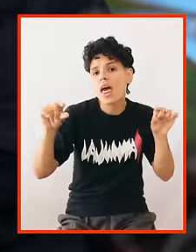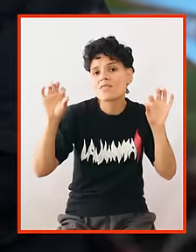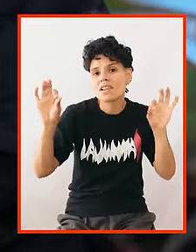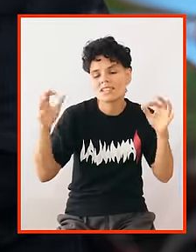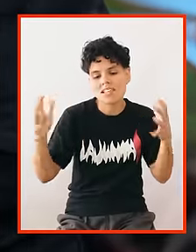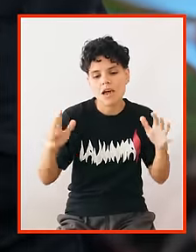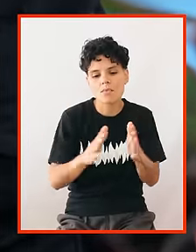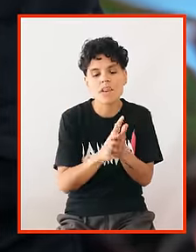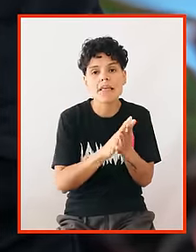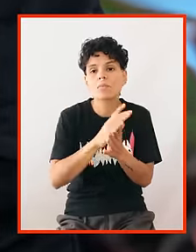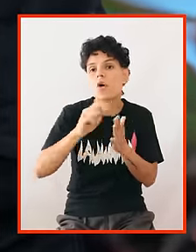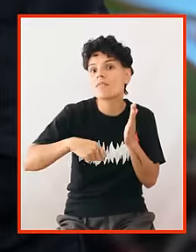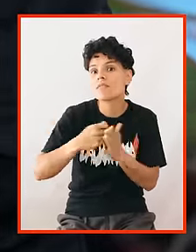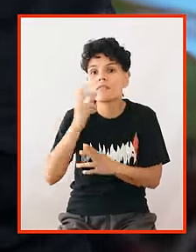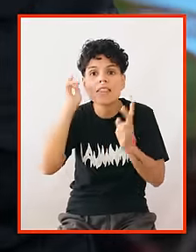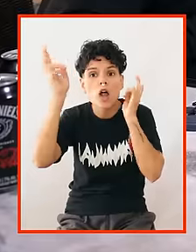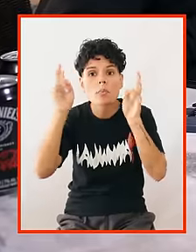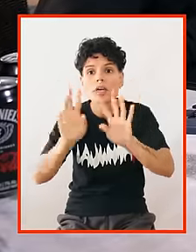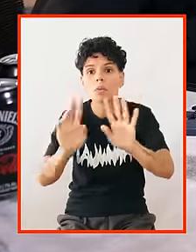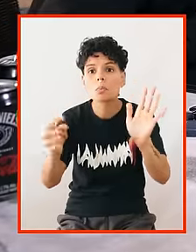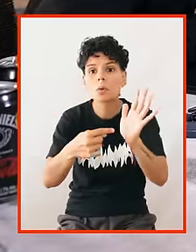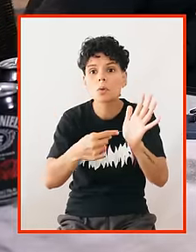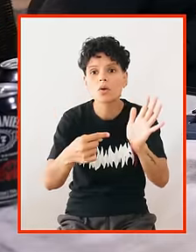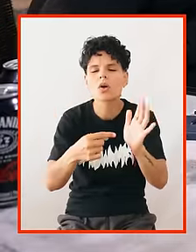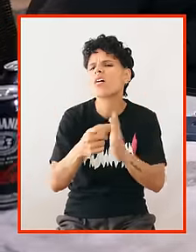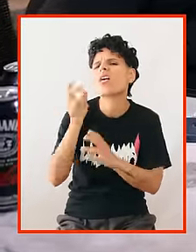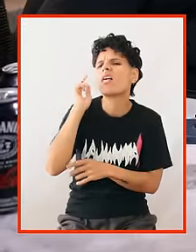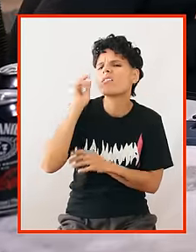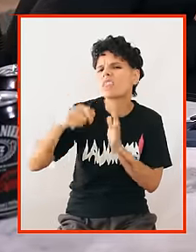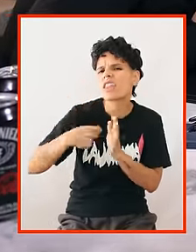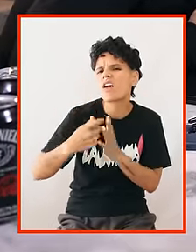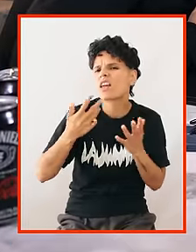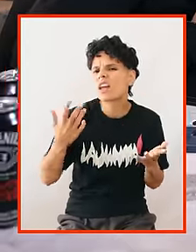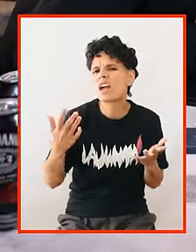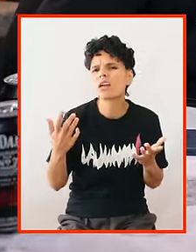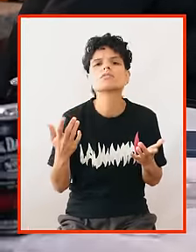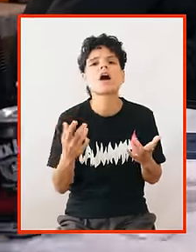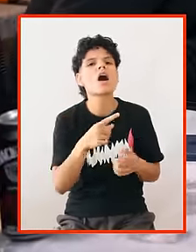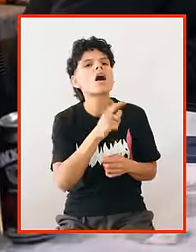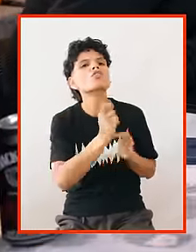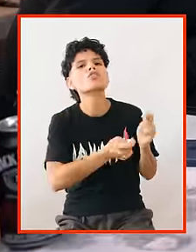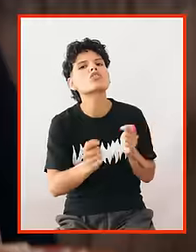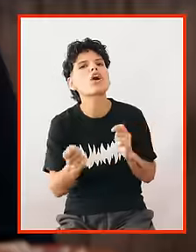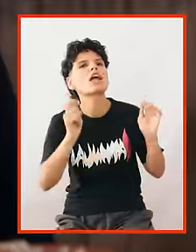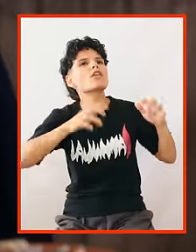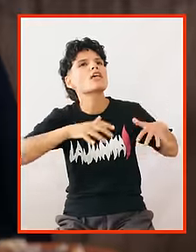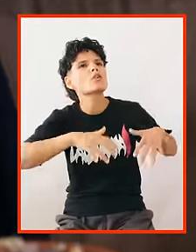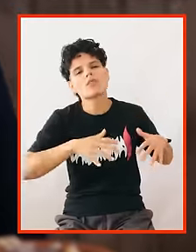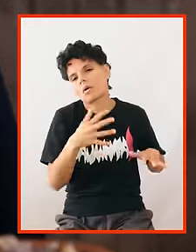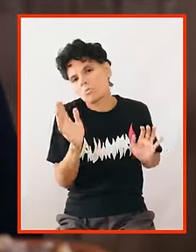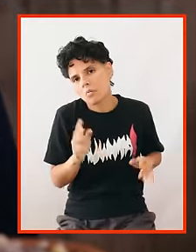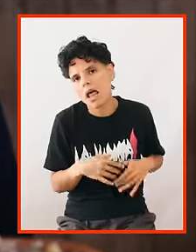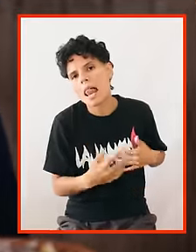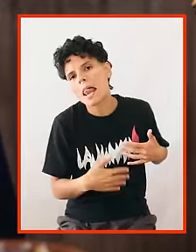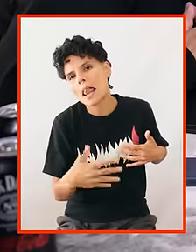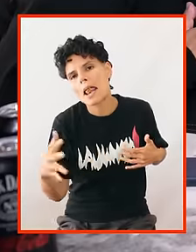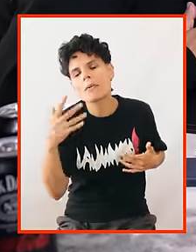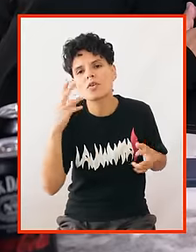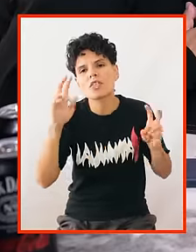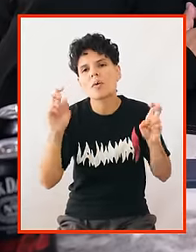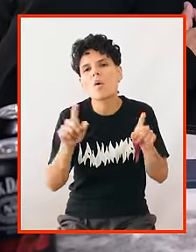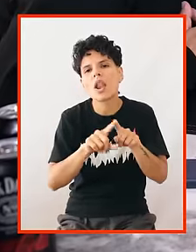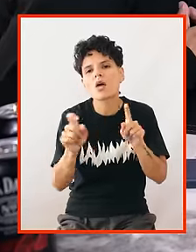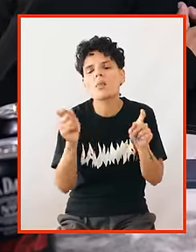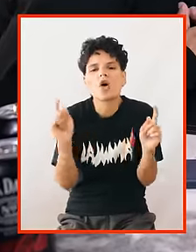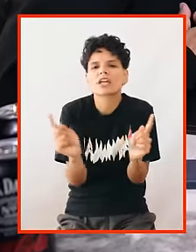algún video. Ah, el video de la micro, ¿cachai? Claro, como, lo bueno es que ¿de qué se trata el video? Ah, uno bueno está grabando. Claro. Y pasan weas dentro de los micros, que chico. Fue